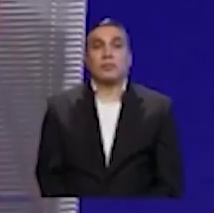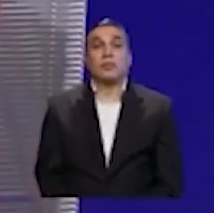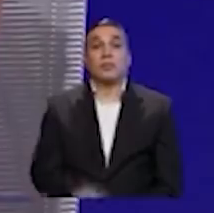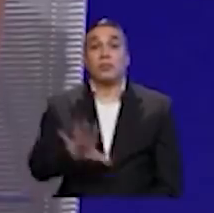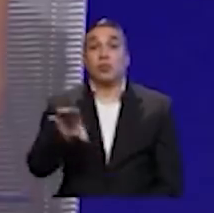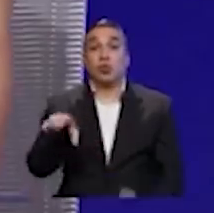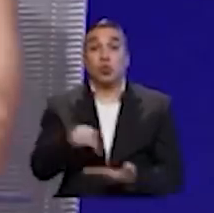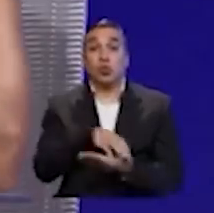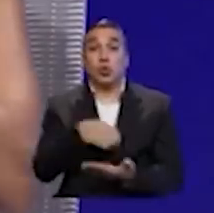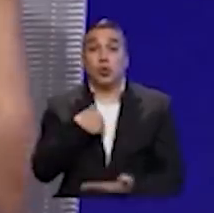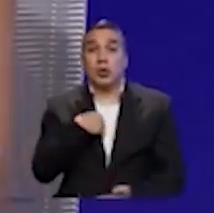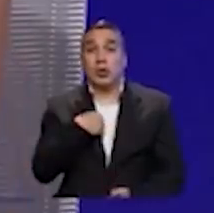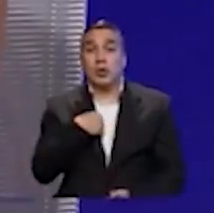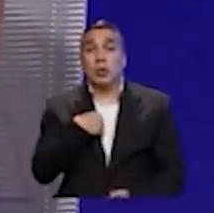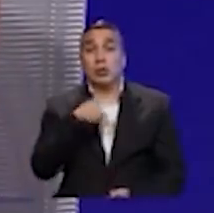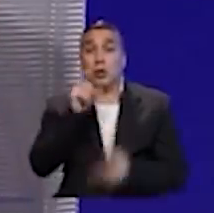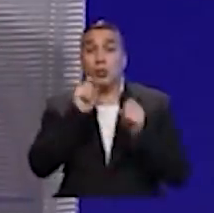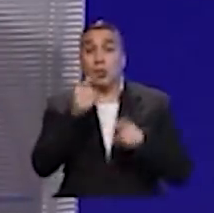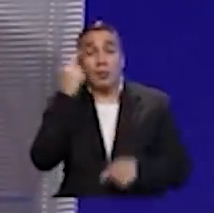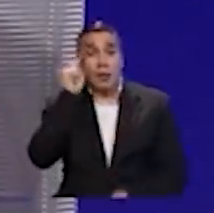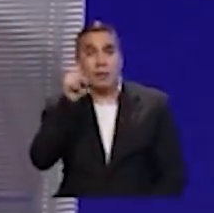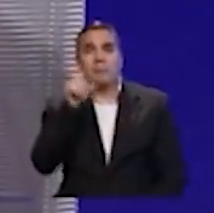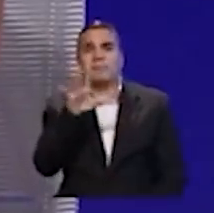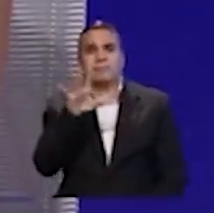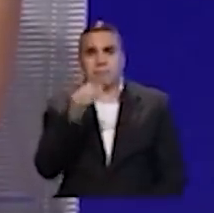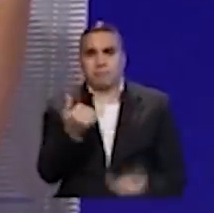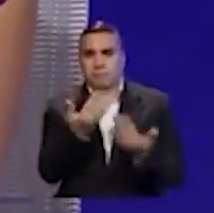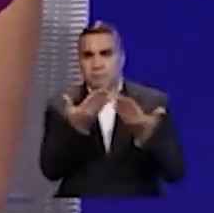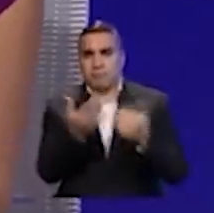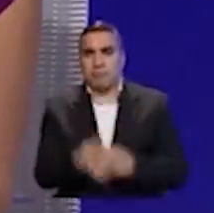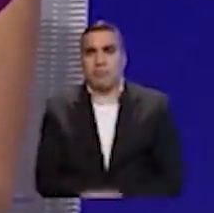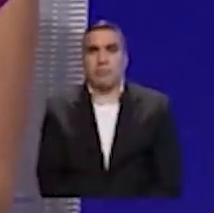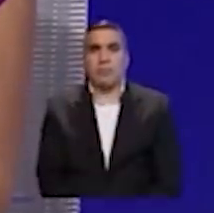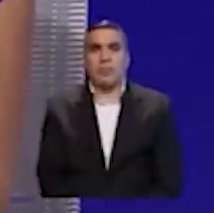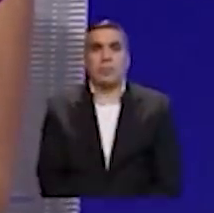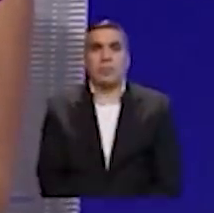Espero que no valgas verga y respondas bien, por favor, gracias.